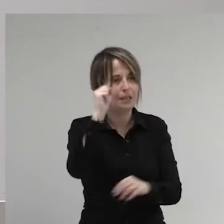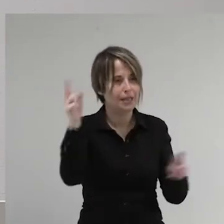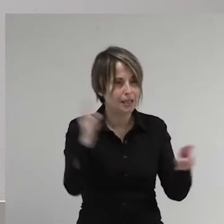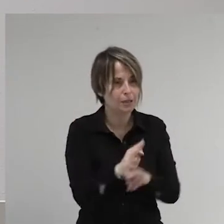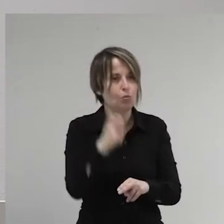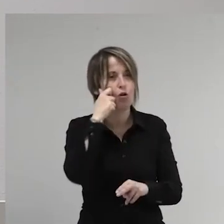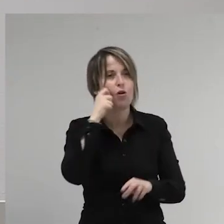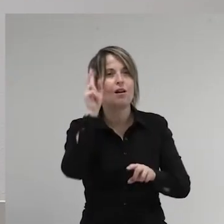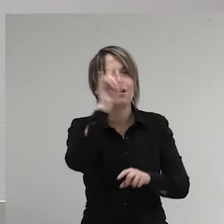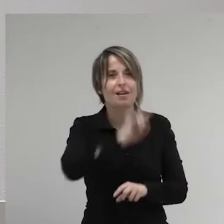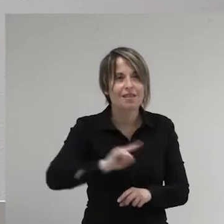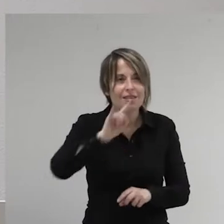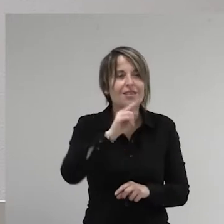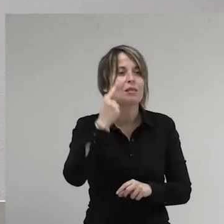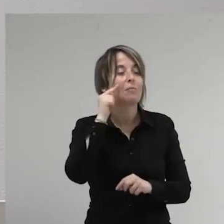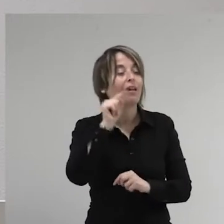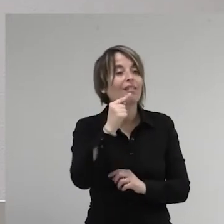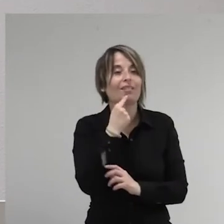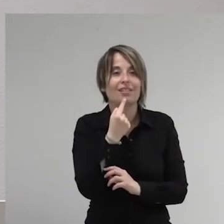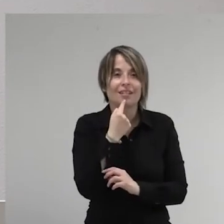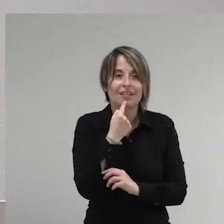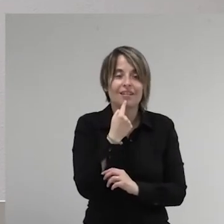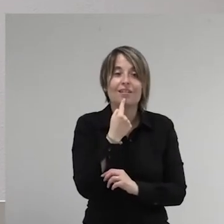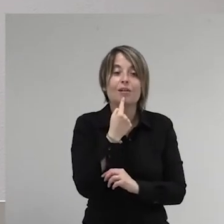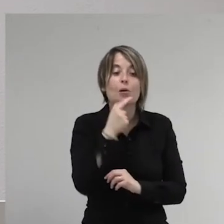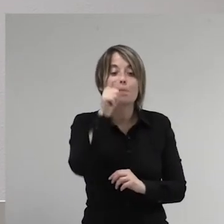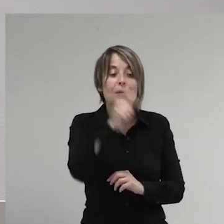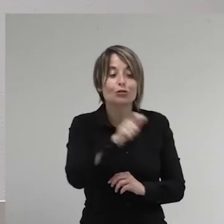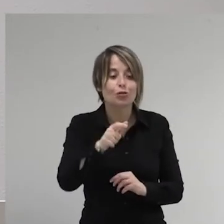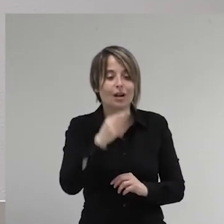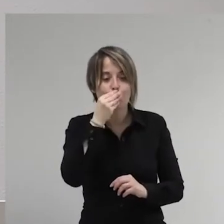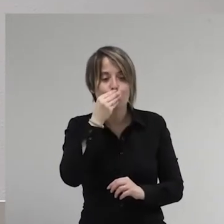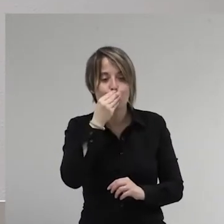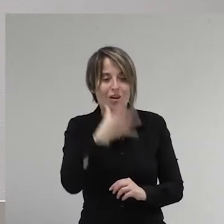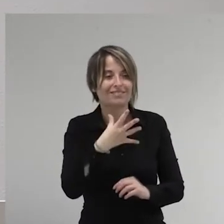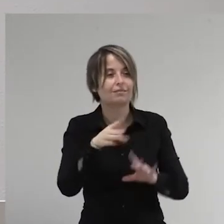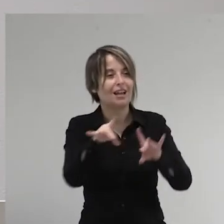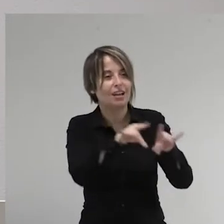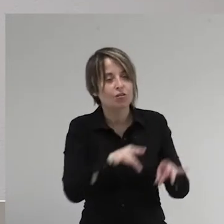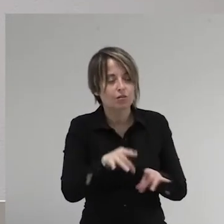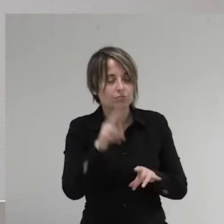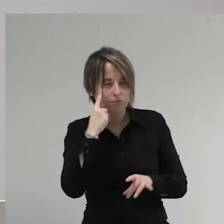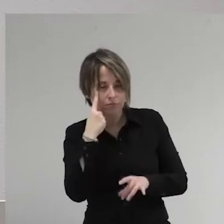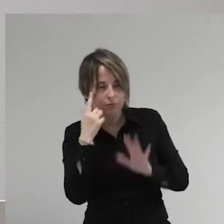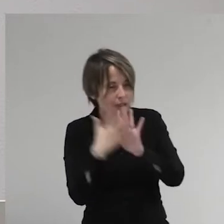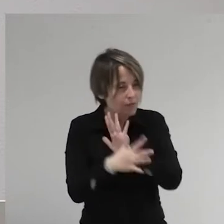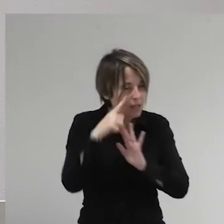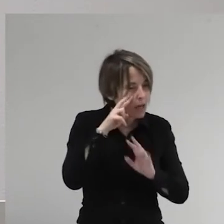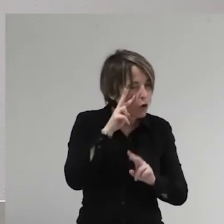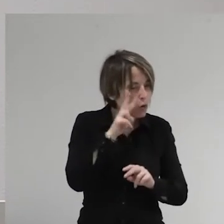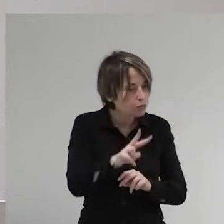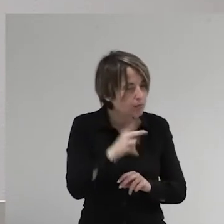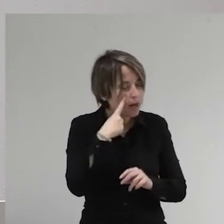racial y esos términos, dice que ser una buena geógrafa significa observar y ver y